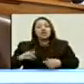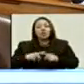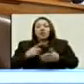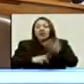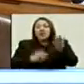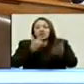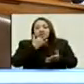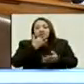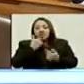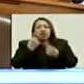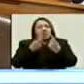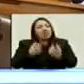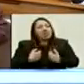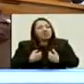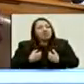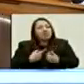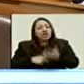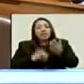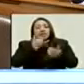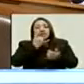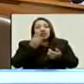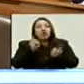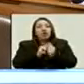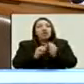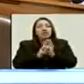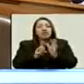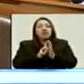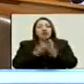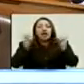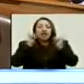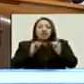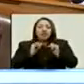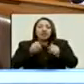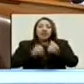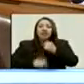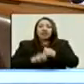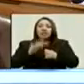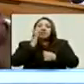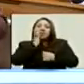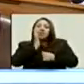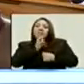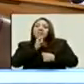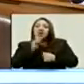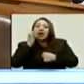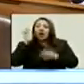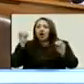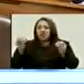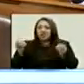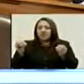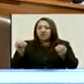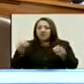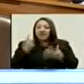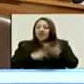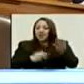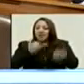¿qué pasa? Y nos preguntamos, ¿qué sucede con el derecho a la identidad del hijo de padres o madres adolescentes?